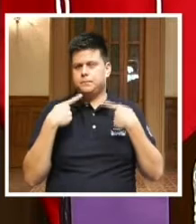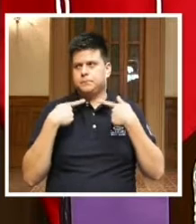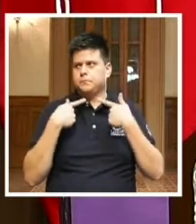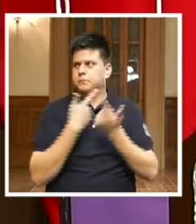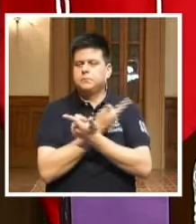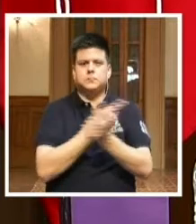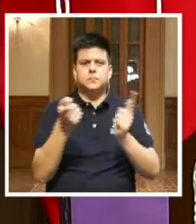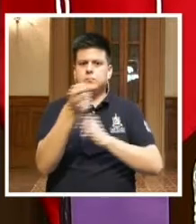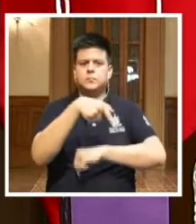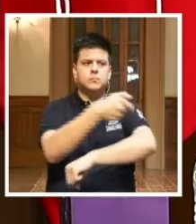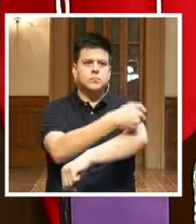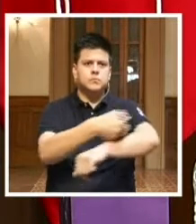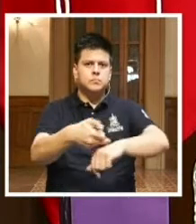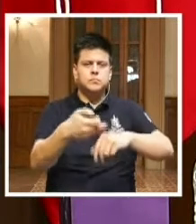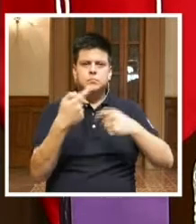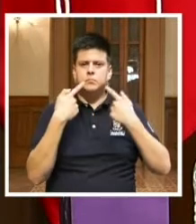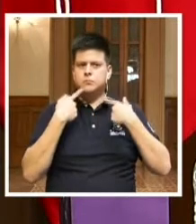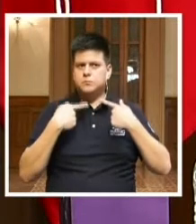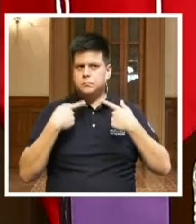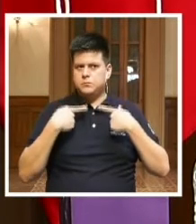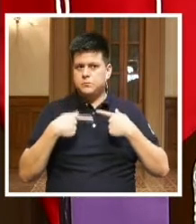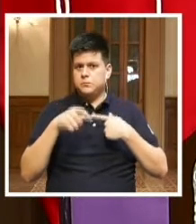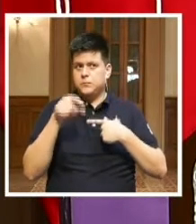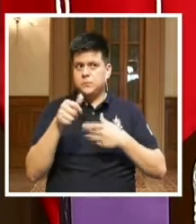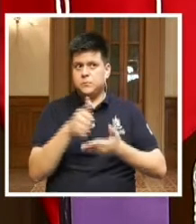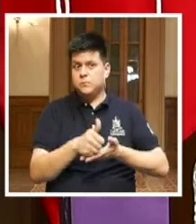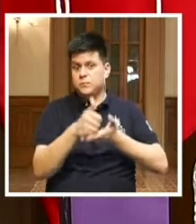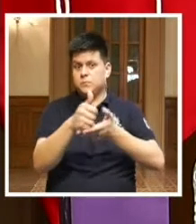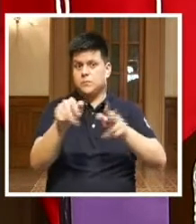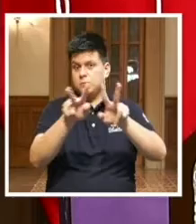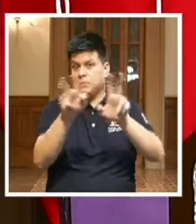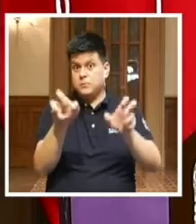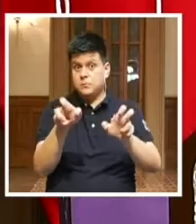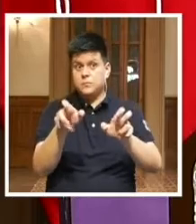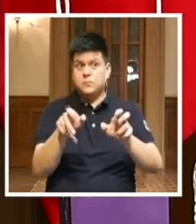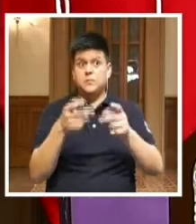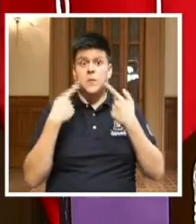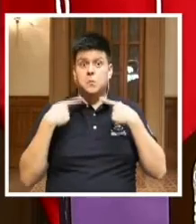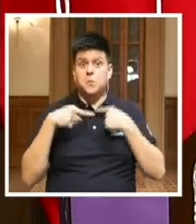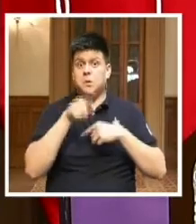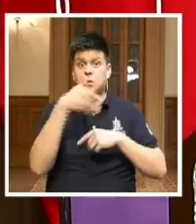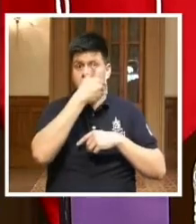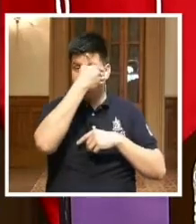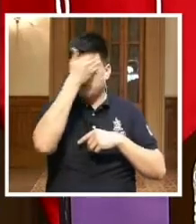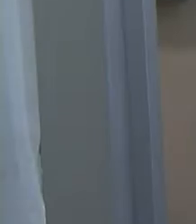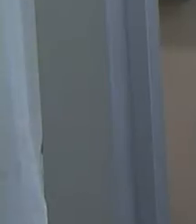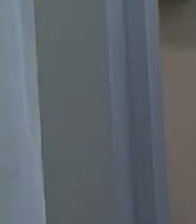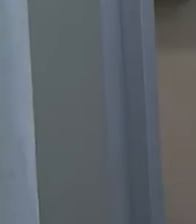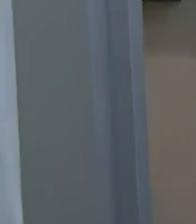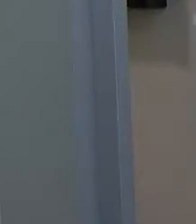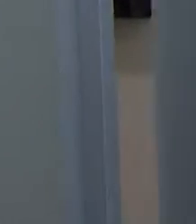los familiares de estas familias sobre todo para apoyarlos con el tema porque hay muchas dudas con la cremación